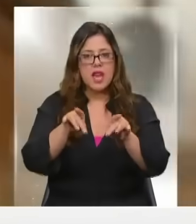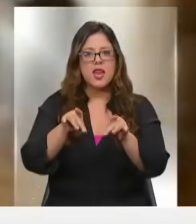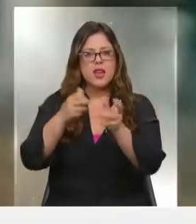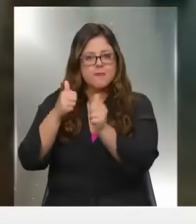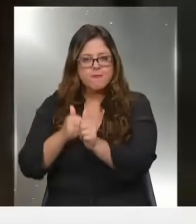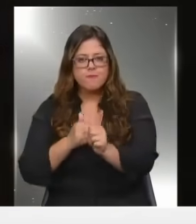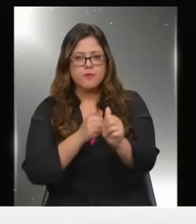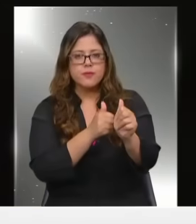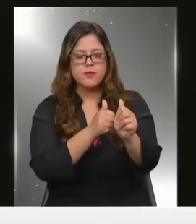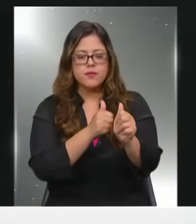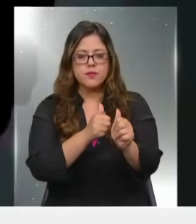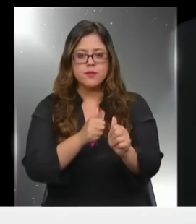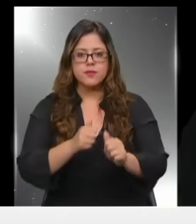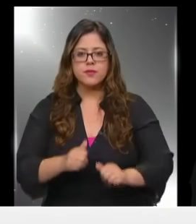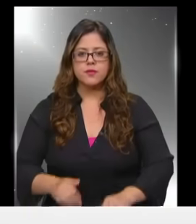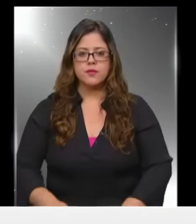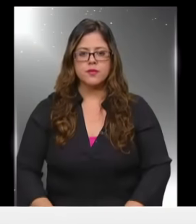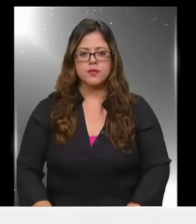pasos.